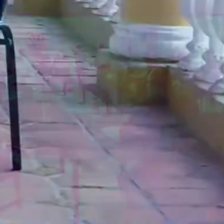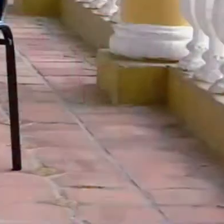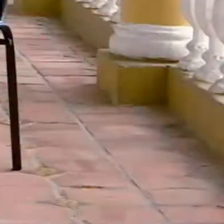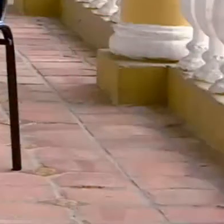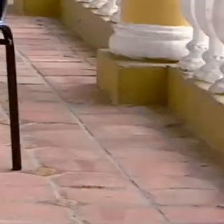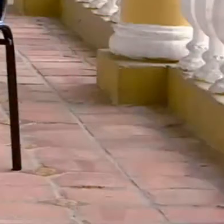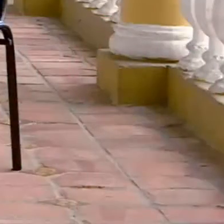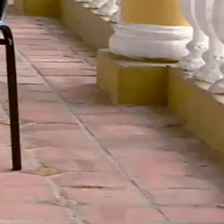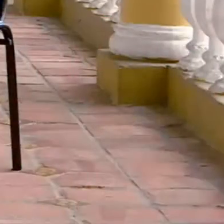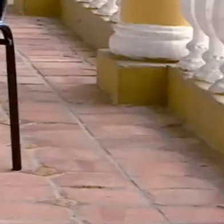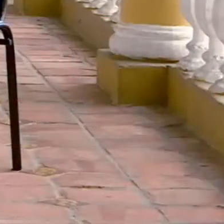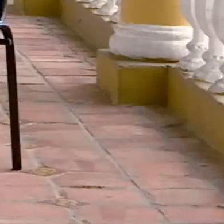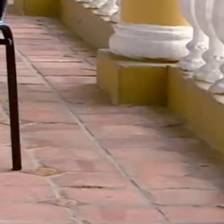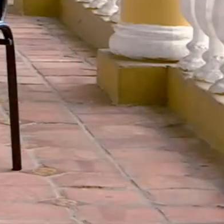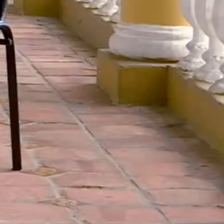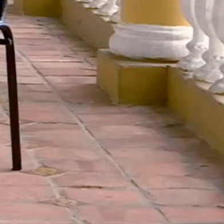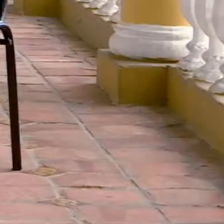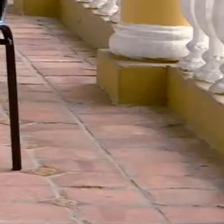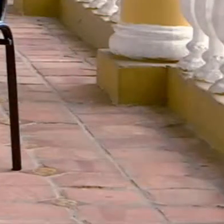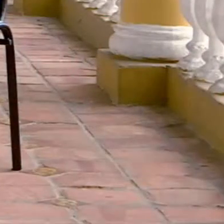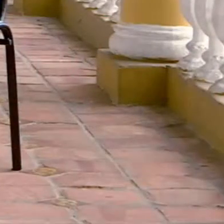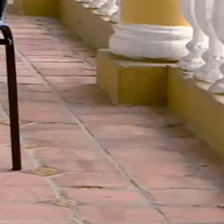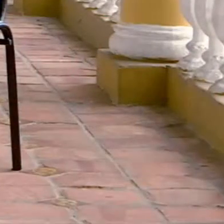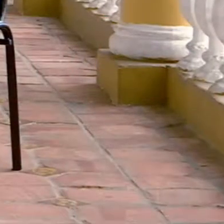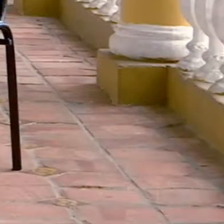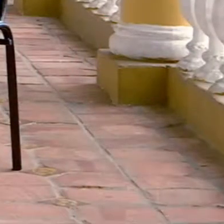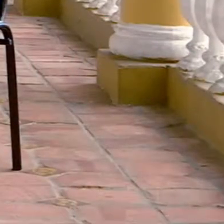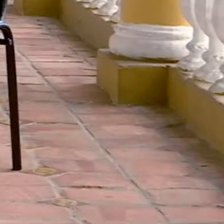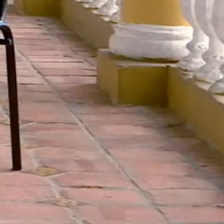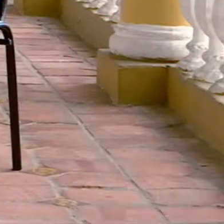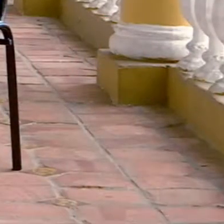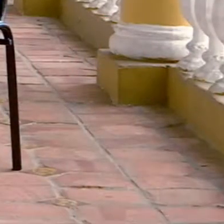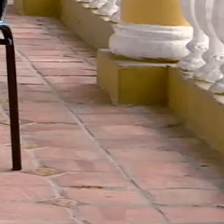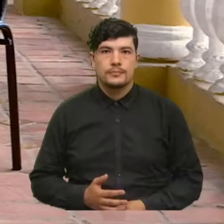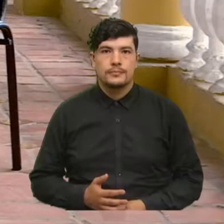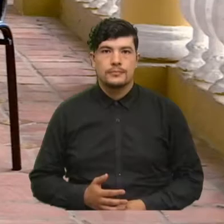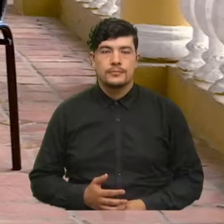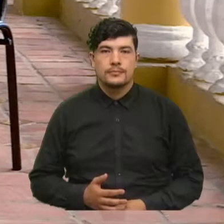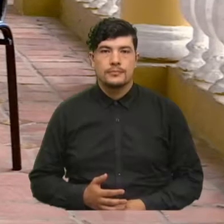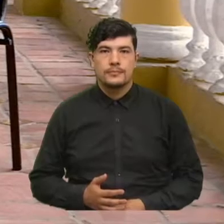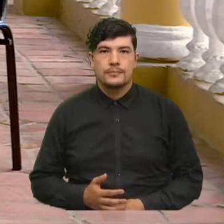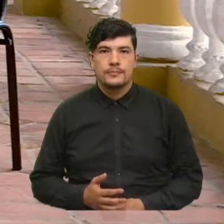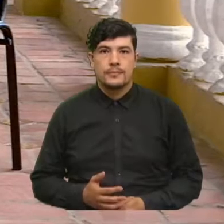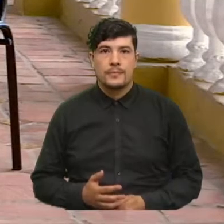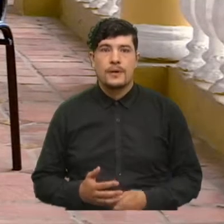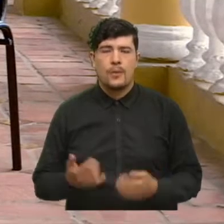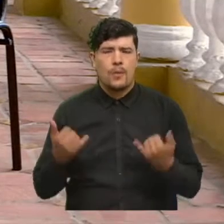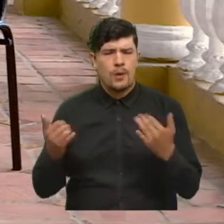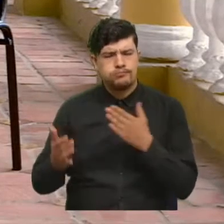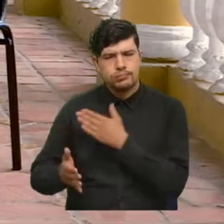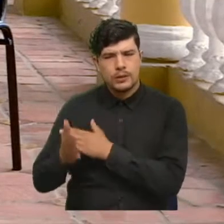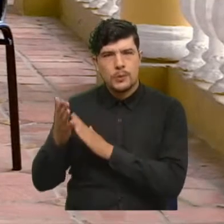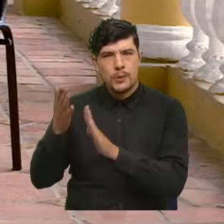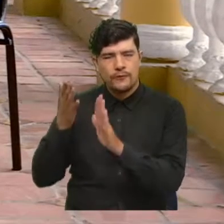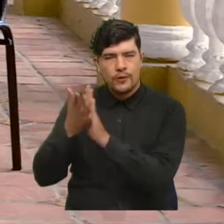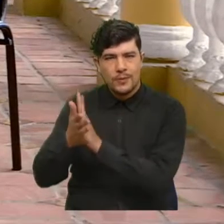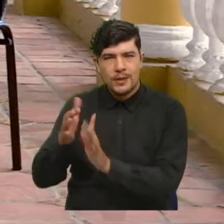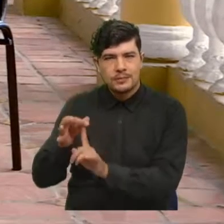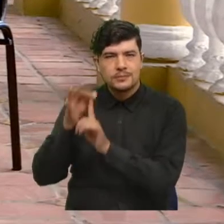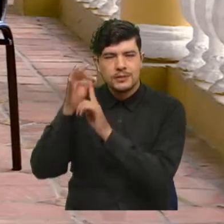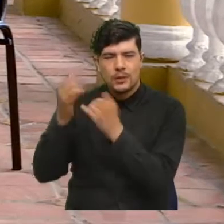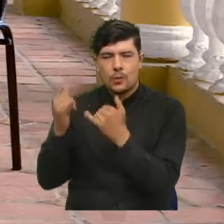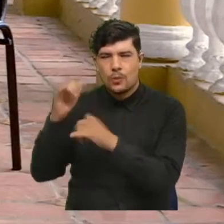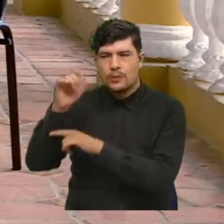bien continuamos con ese especial hoy domingo de oriente noticias hablando con el gobernador del departamento mauricio aguilar veníamos analizando gobernador